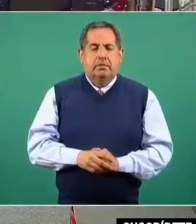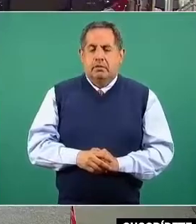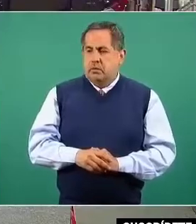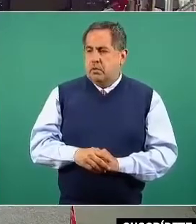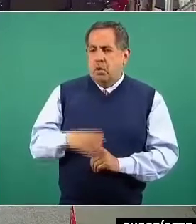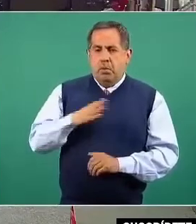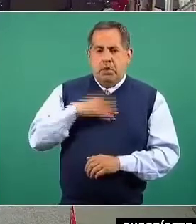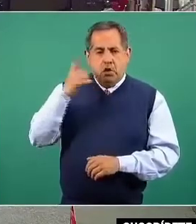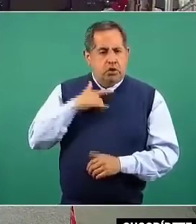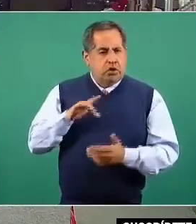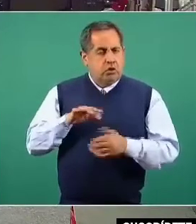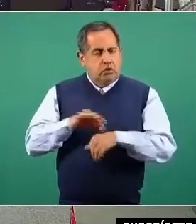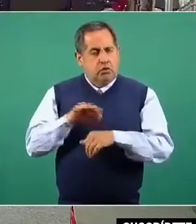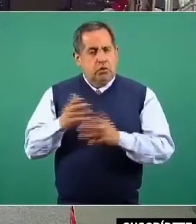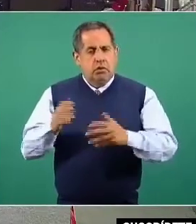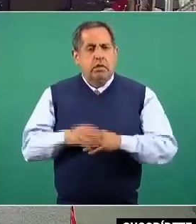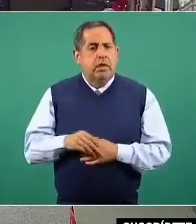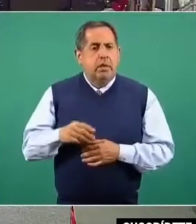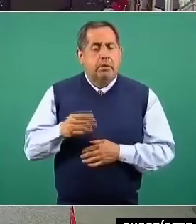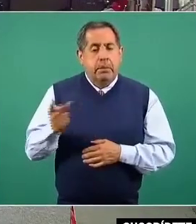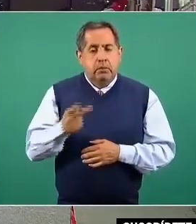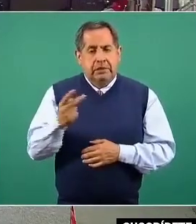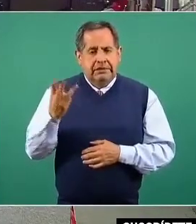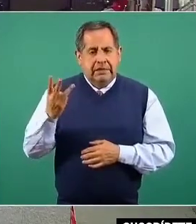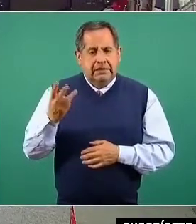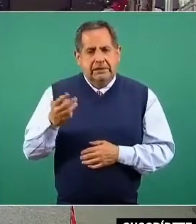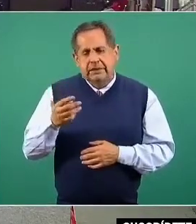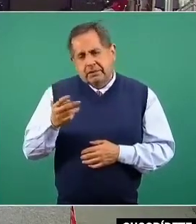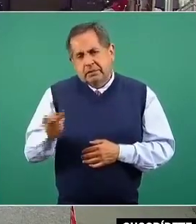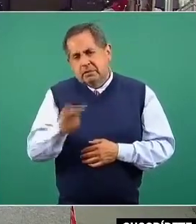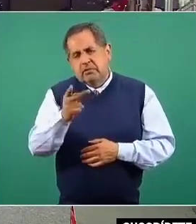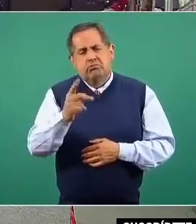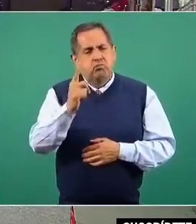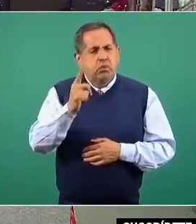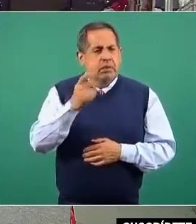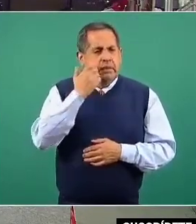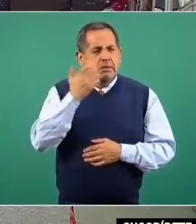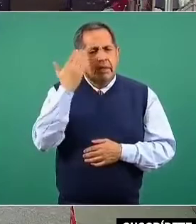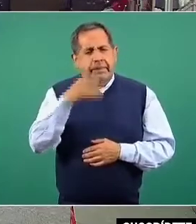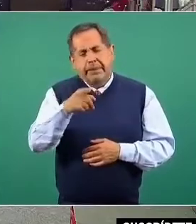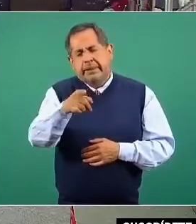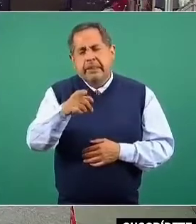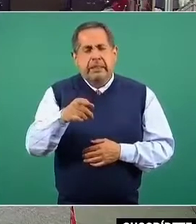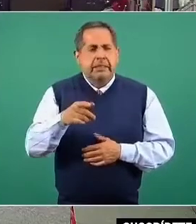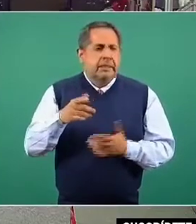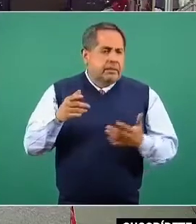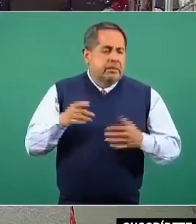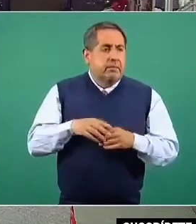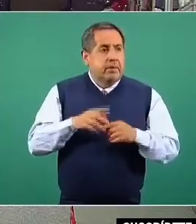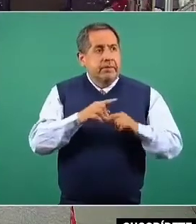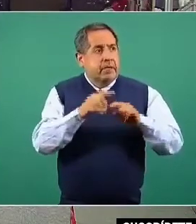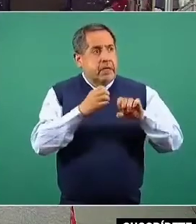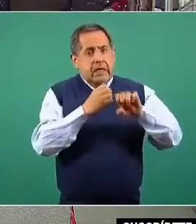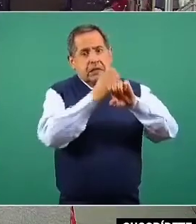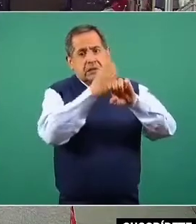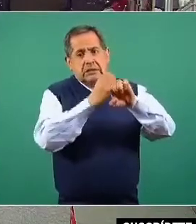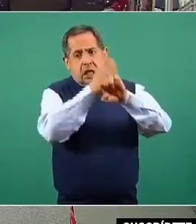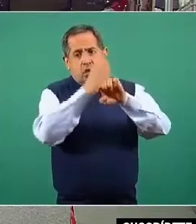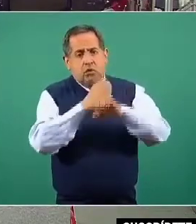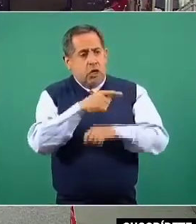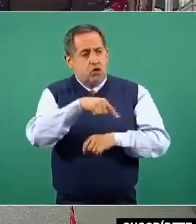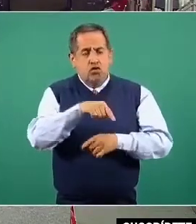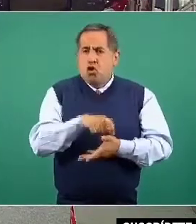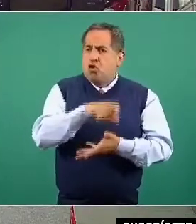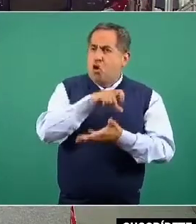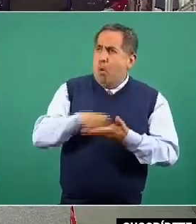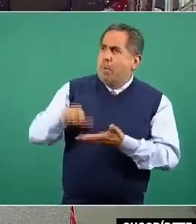Gracias, buenas noches, doctor. Tengo 3 preguntas. Lo primero que quiero preguntarle es sobre por qué los estados no pueden adquirir las